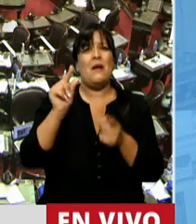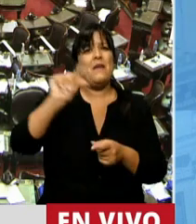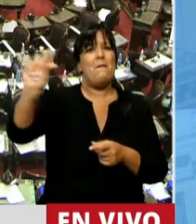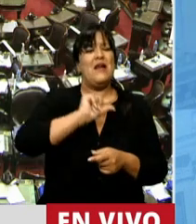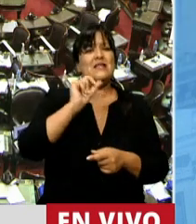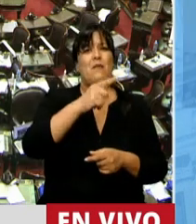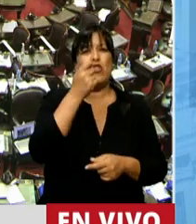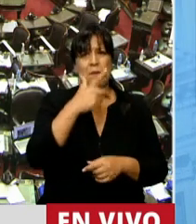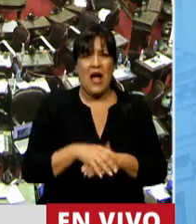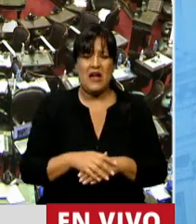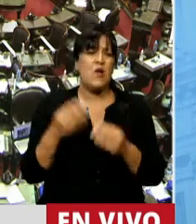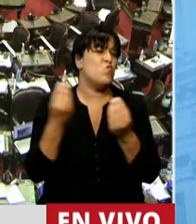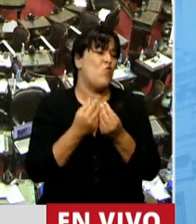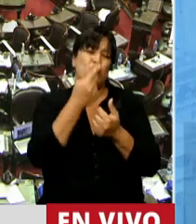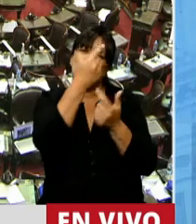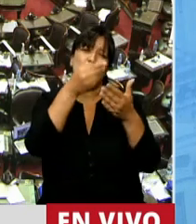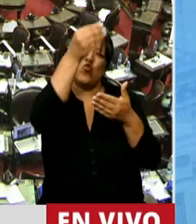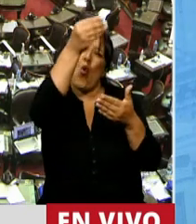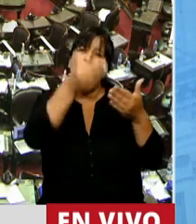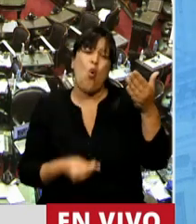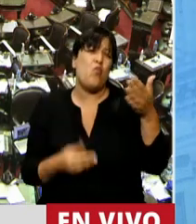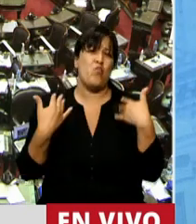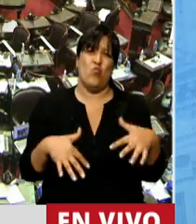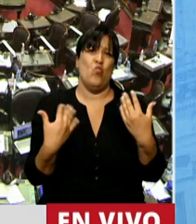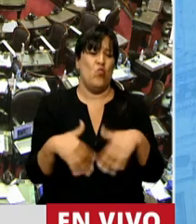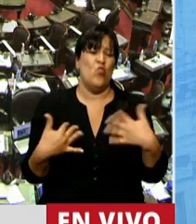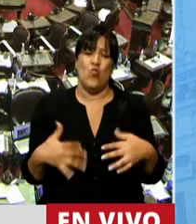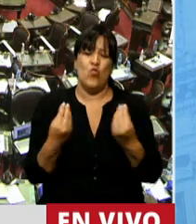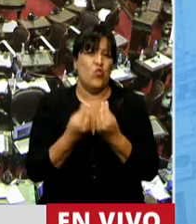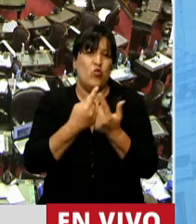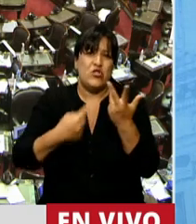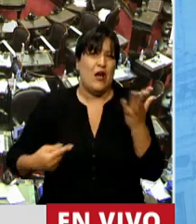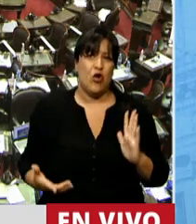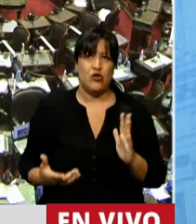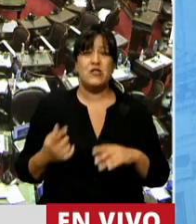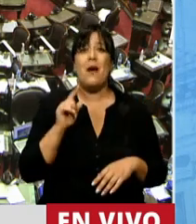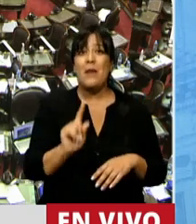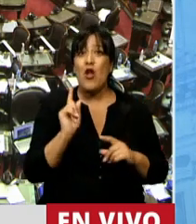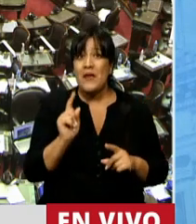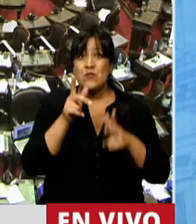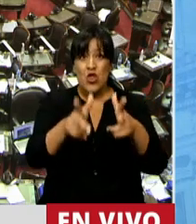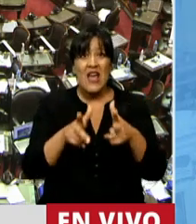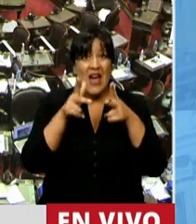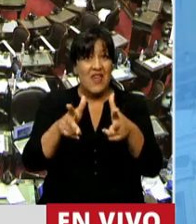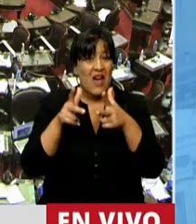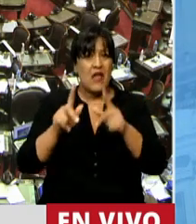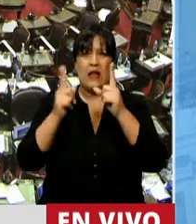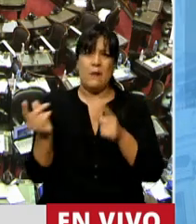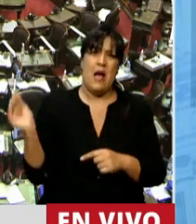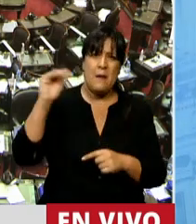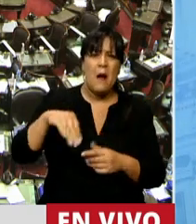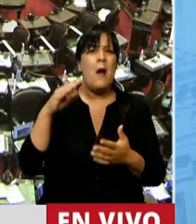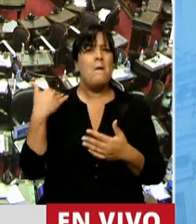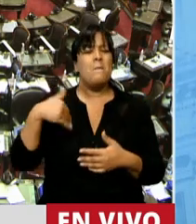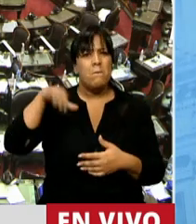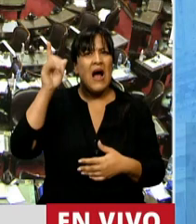a Macri? Son muchas, demasiadas las heridas por restañar, señor presidente. A todo eso que mencioné hay que agregar las que también